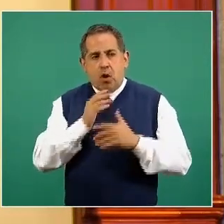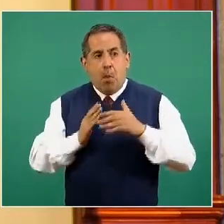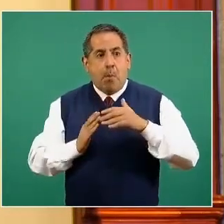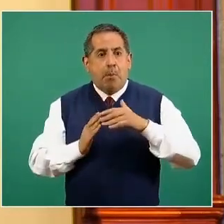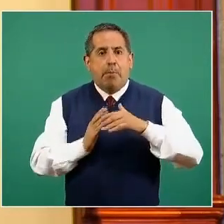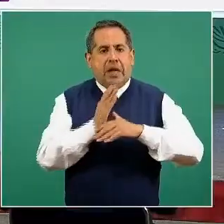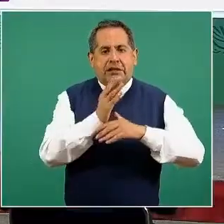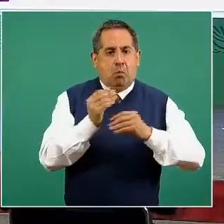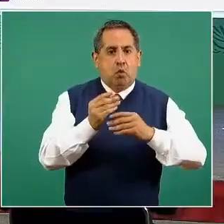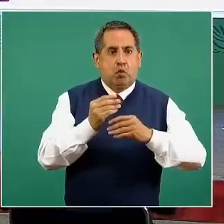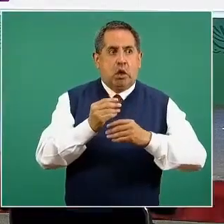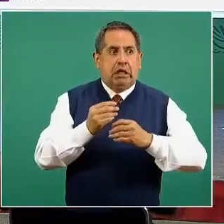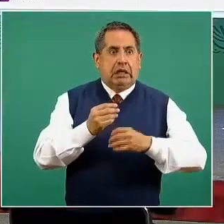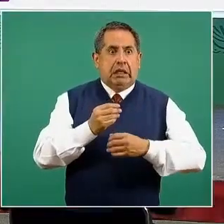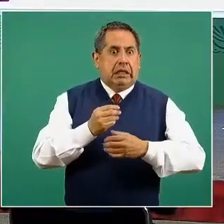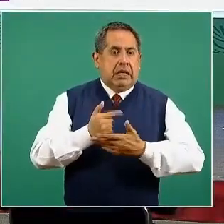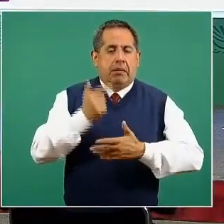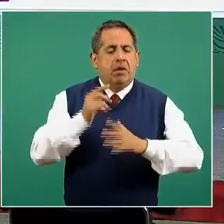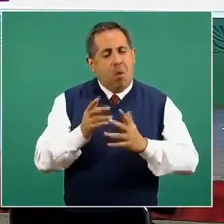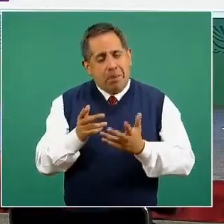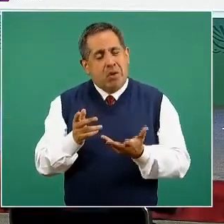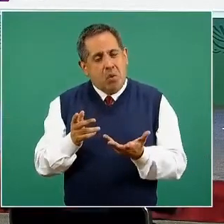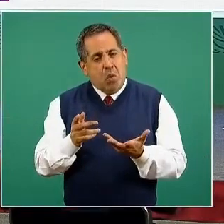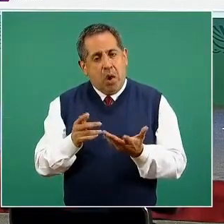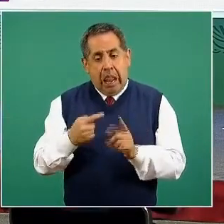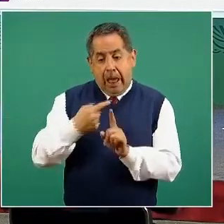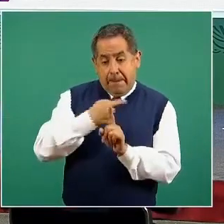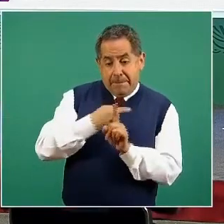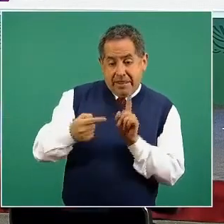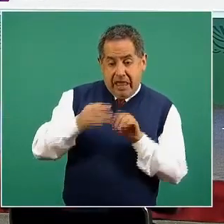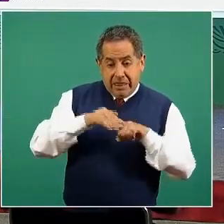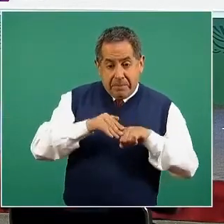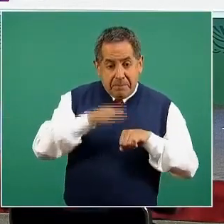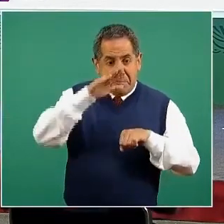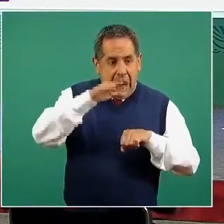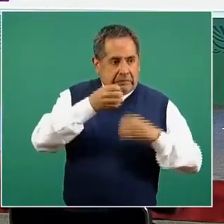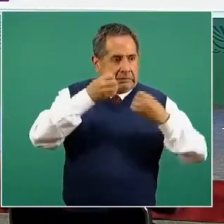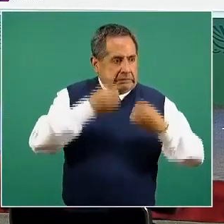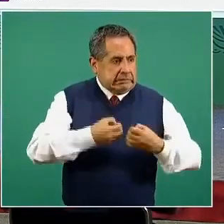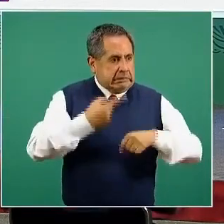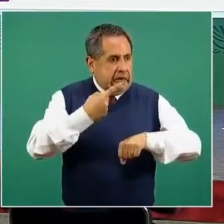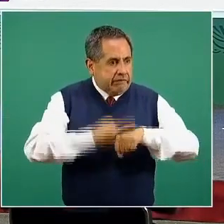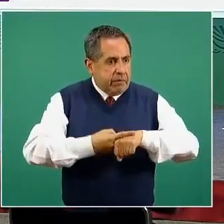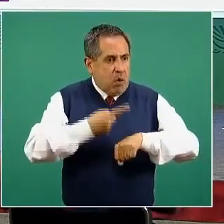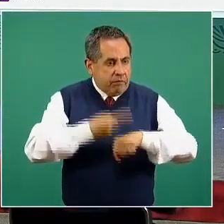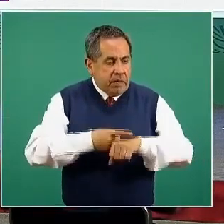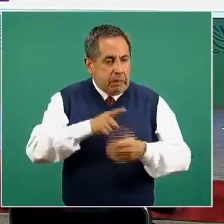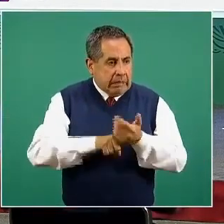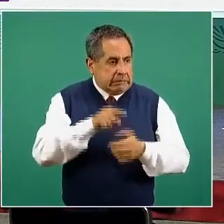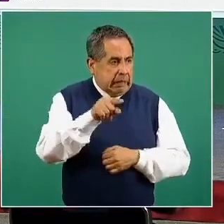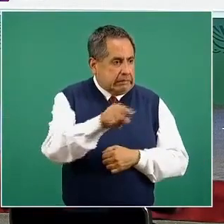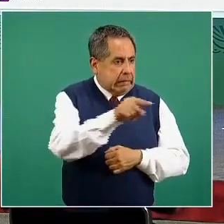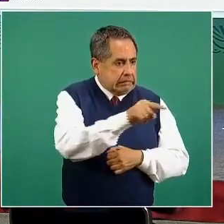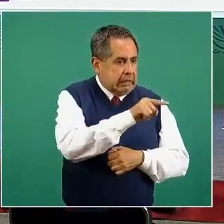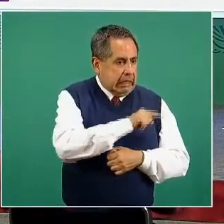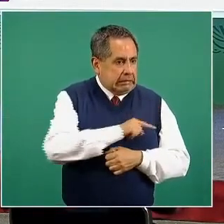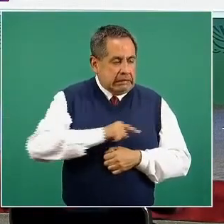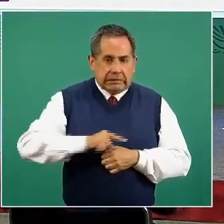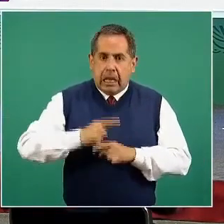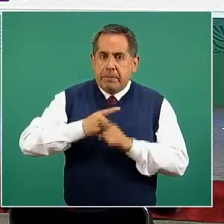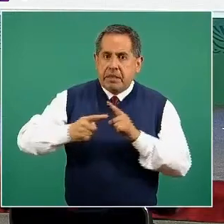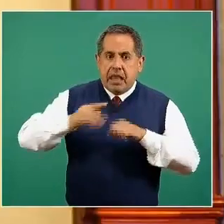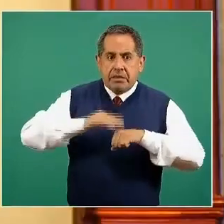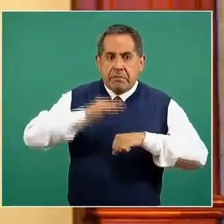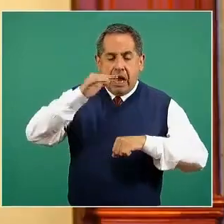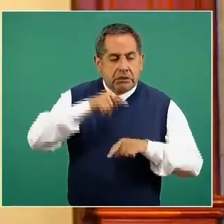al haber pasado que más de la mitad de sus camas ya está ocupada, entonces es momento de